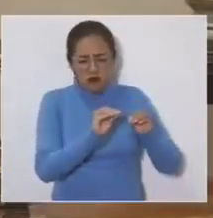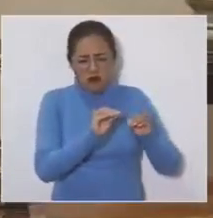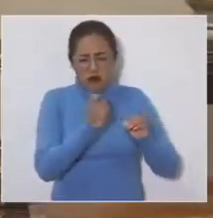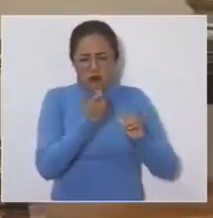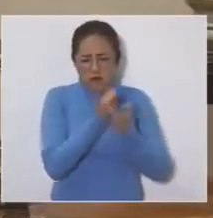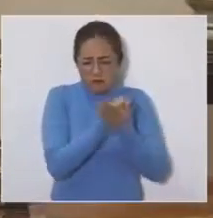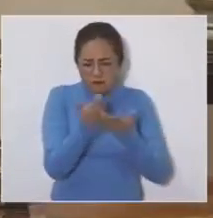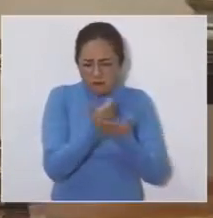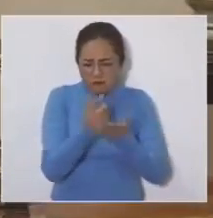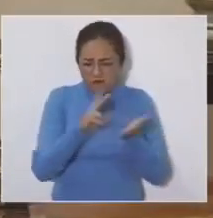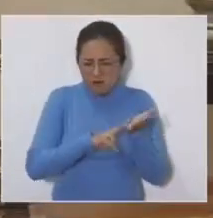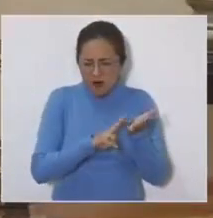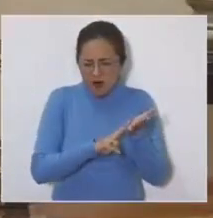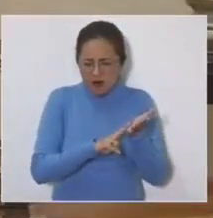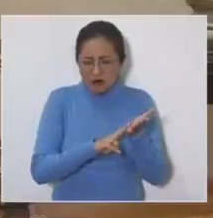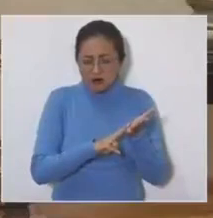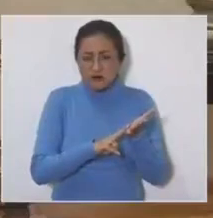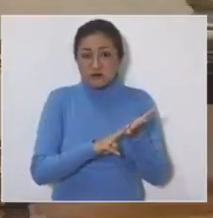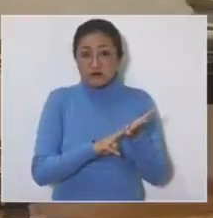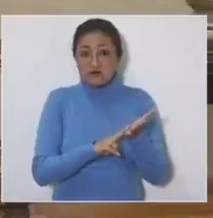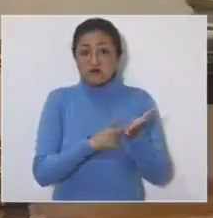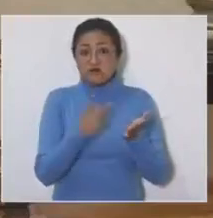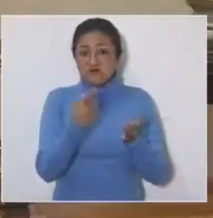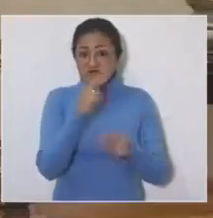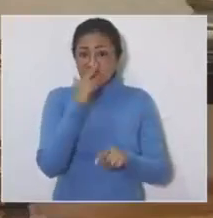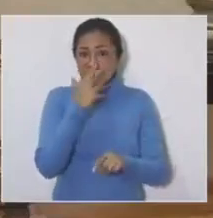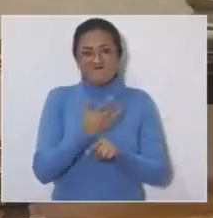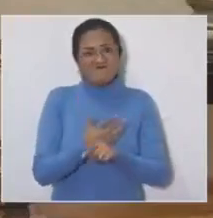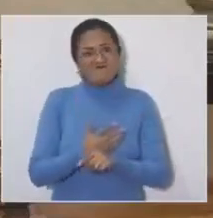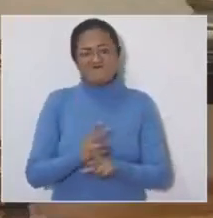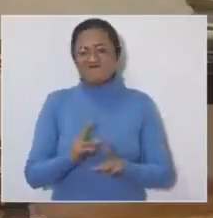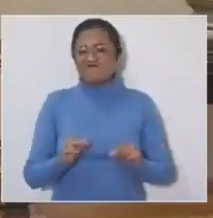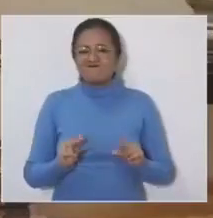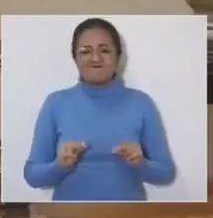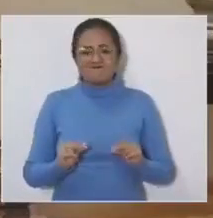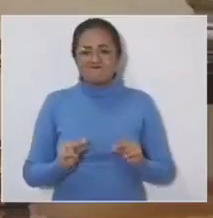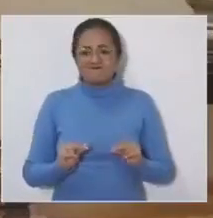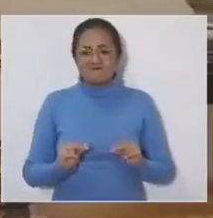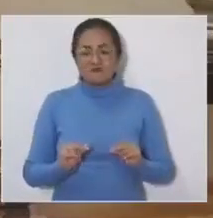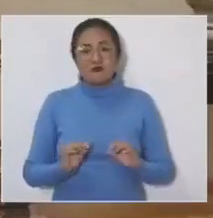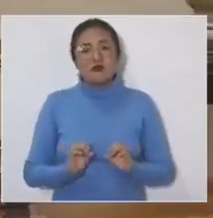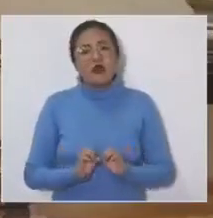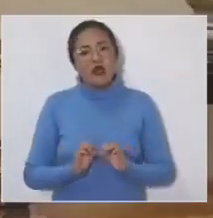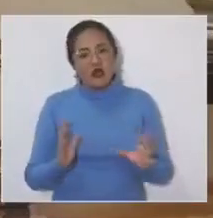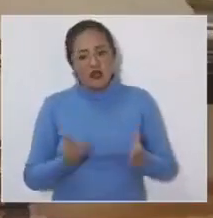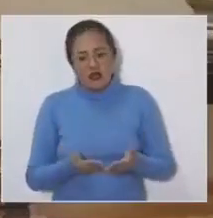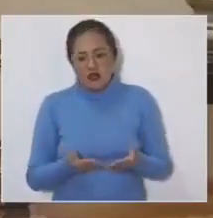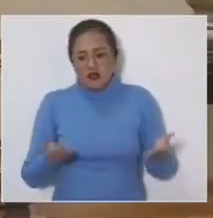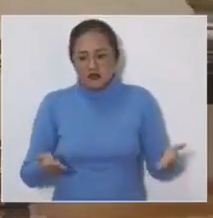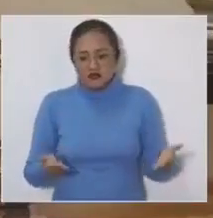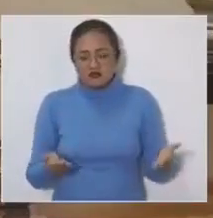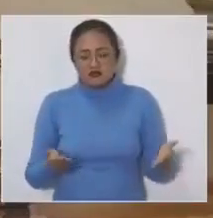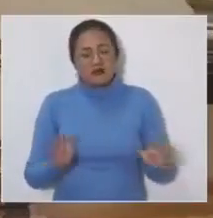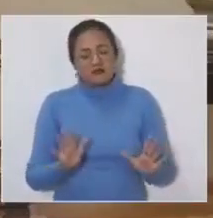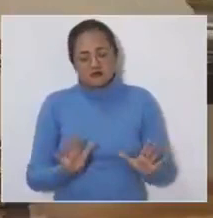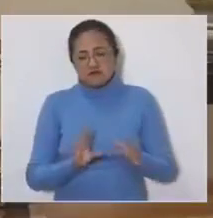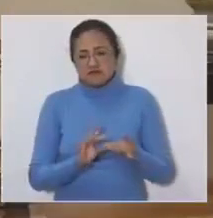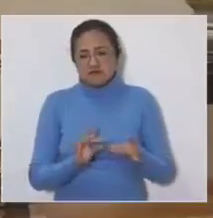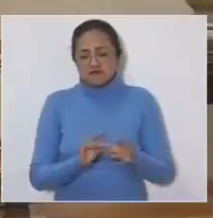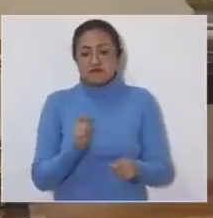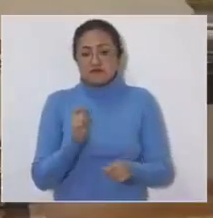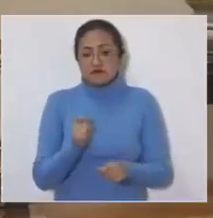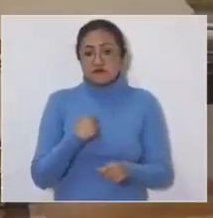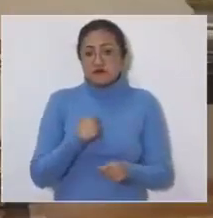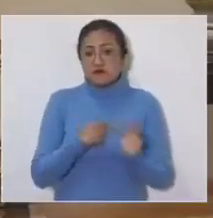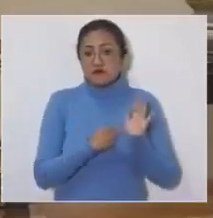hicieron muchas cosas fuera de sus atribuciones Y claro que a ver el